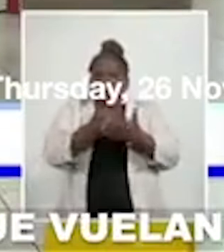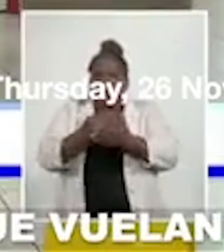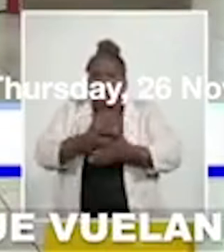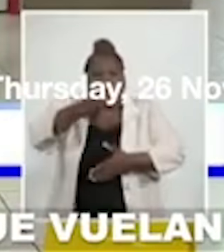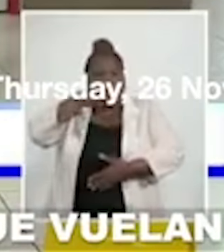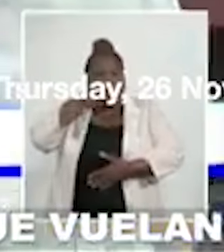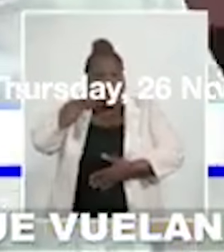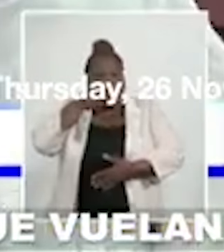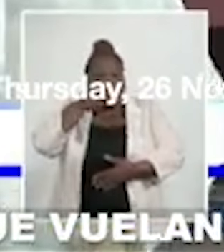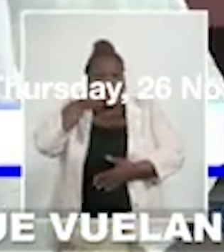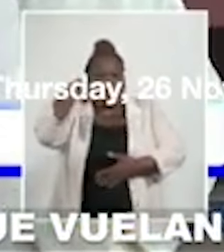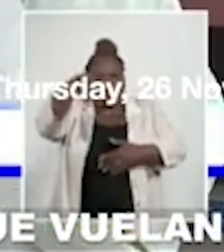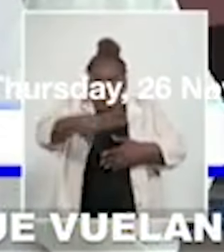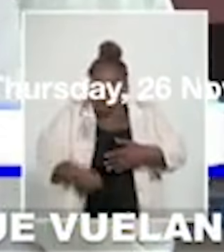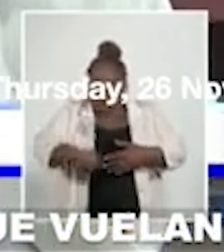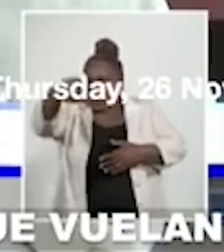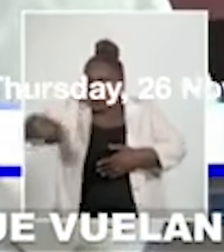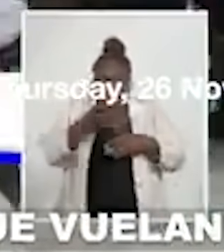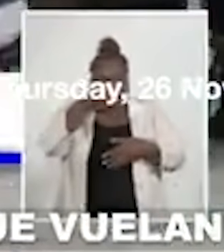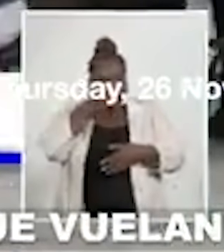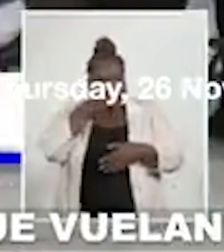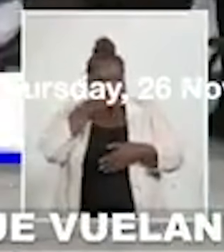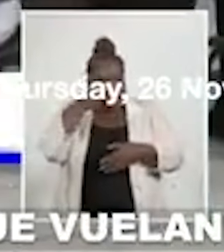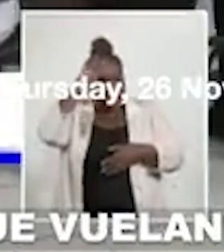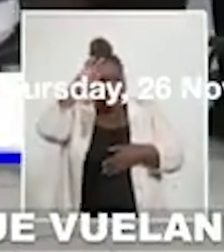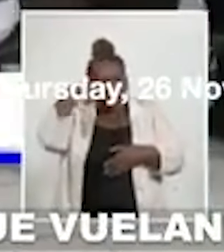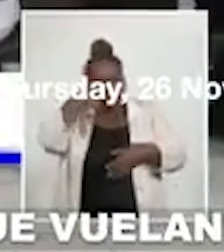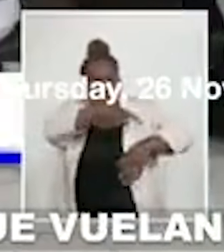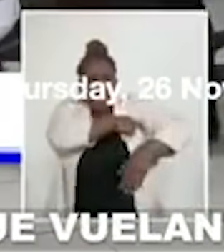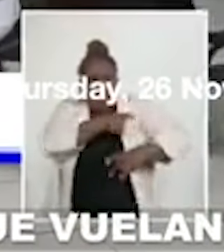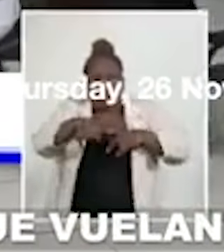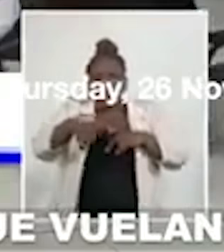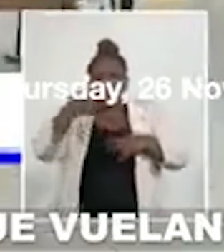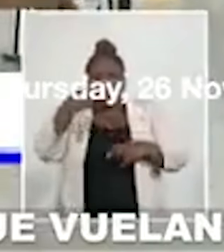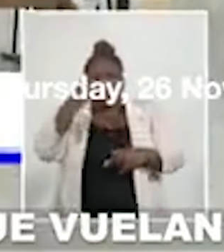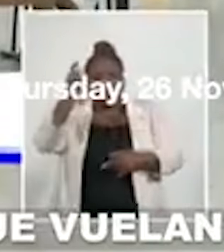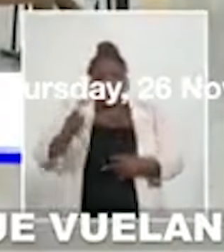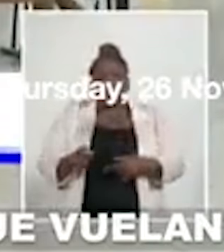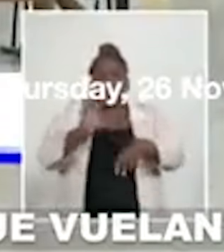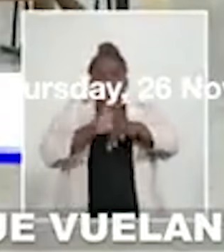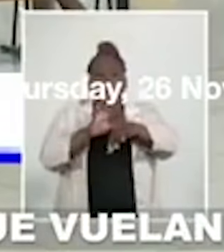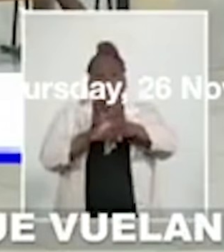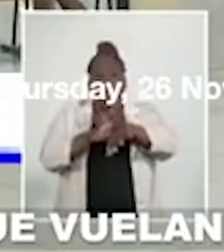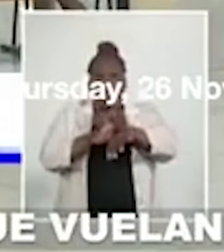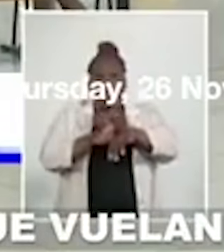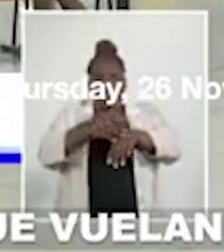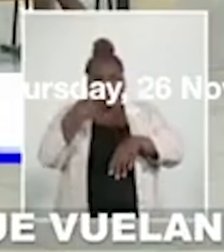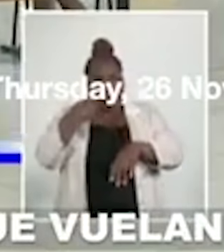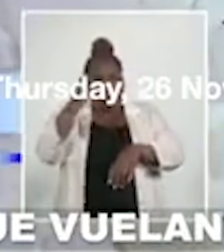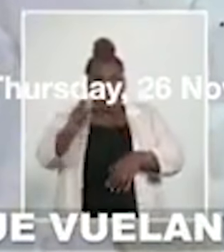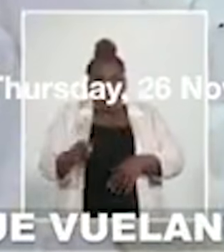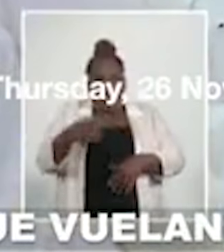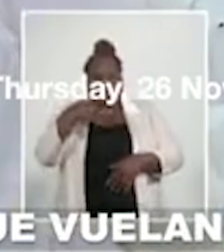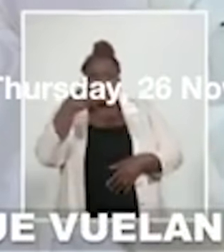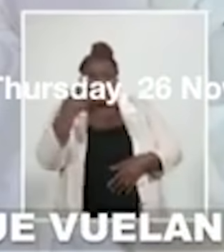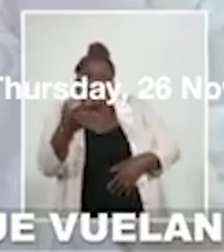enero, los clientes no pueden facturar más de 2 maletas. Si las maletas que usted factura